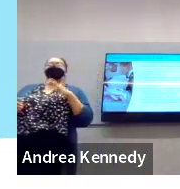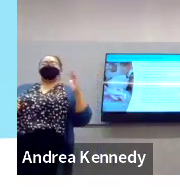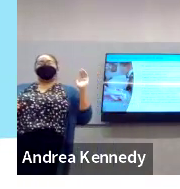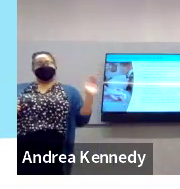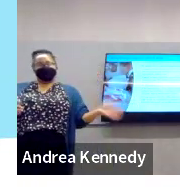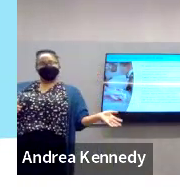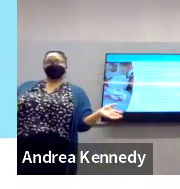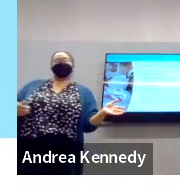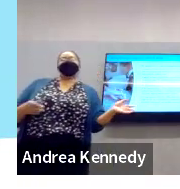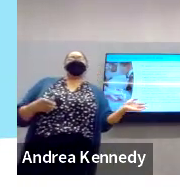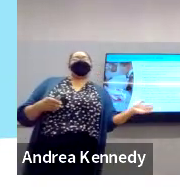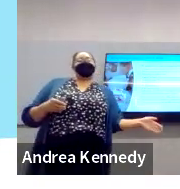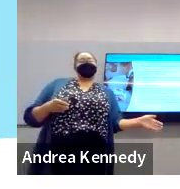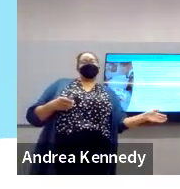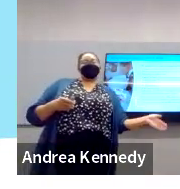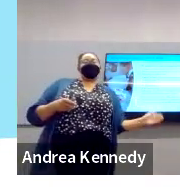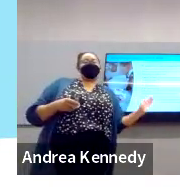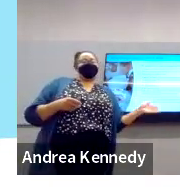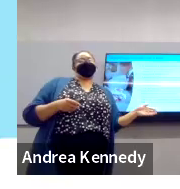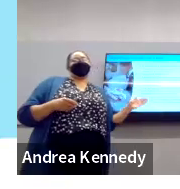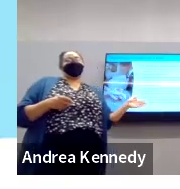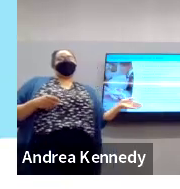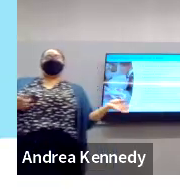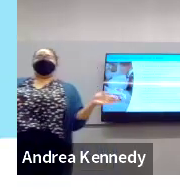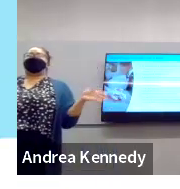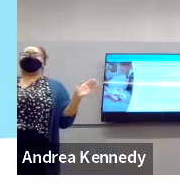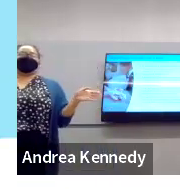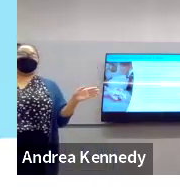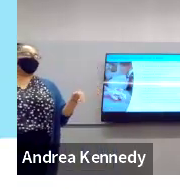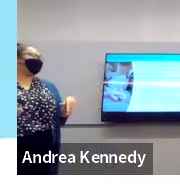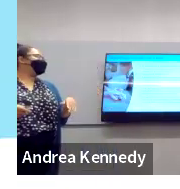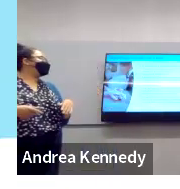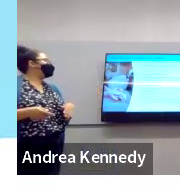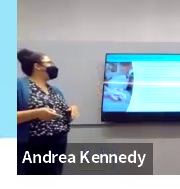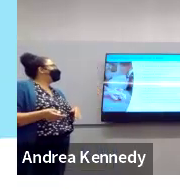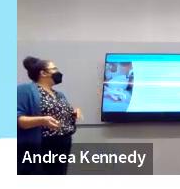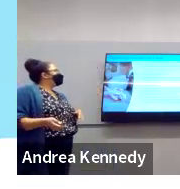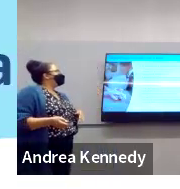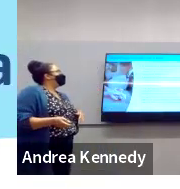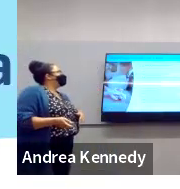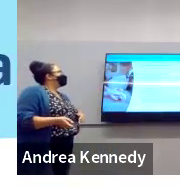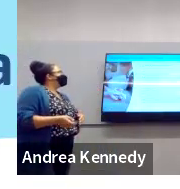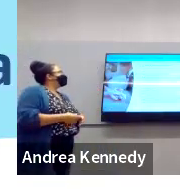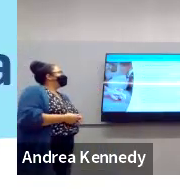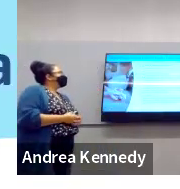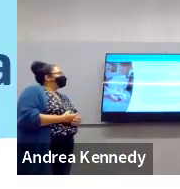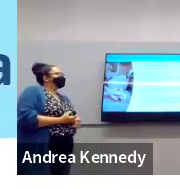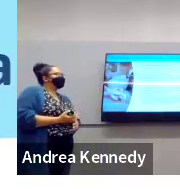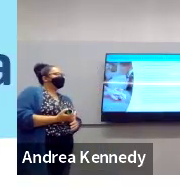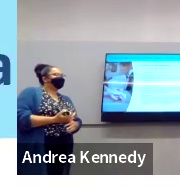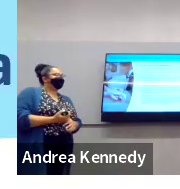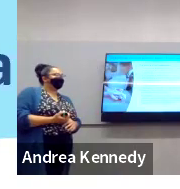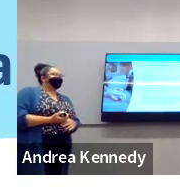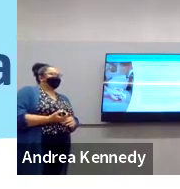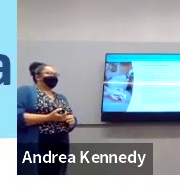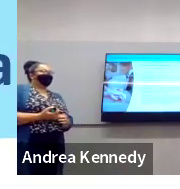utilities that are paid directly to the service provider will still be paid separately.